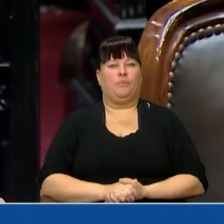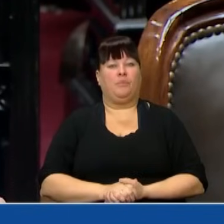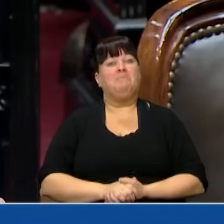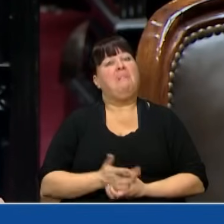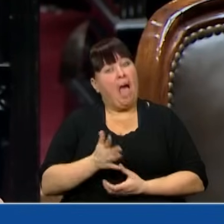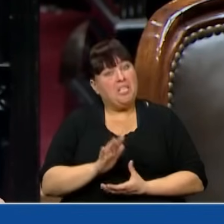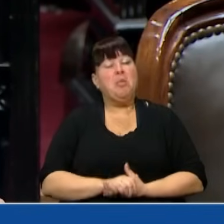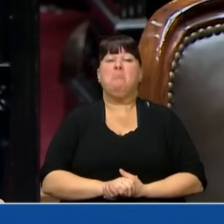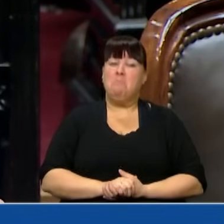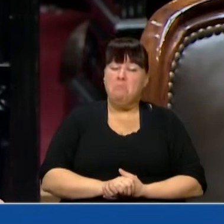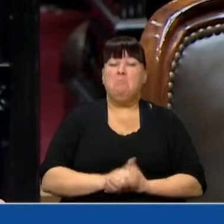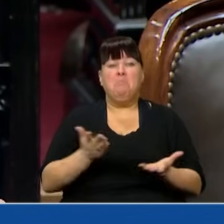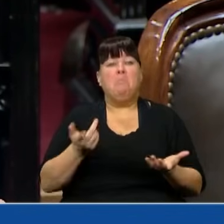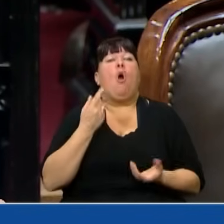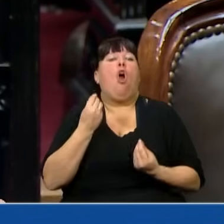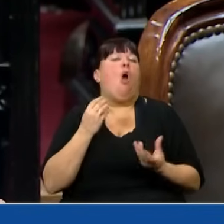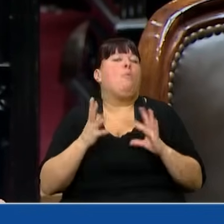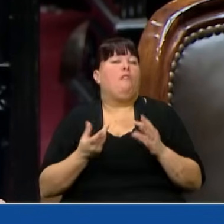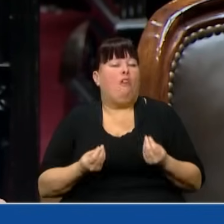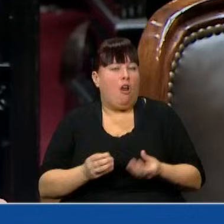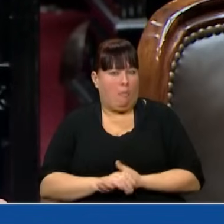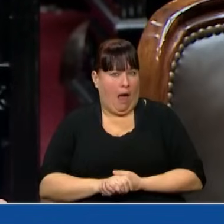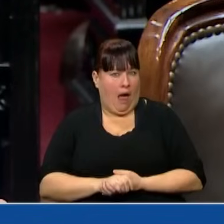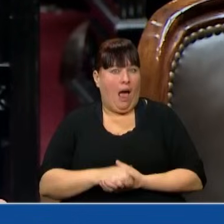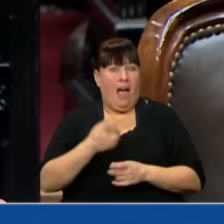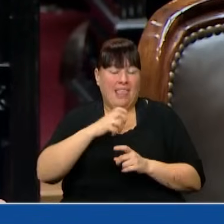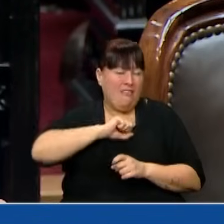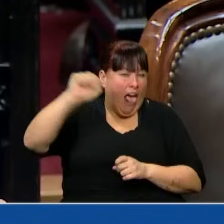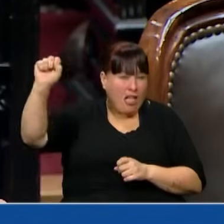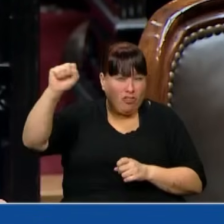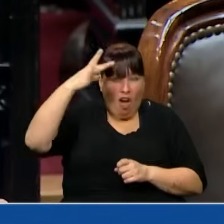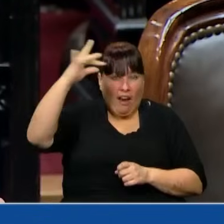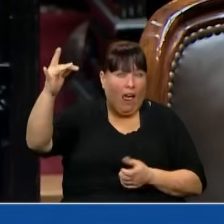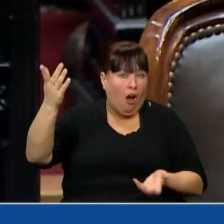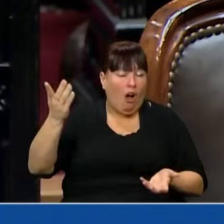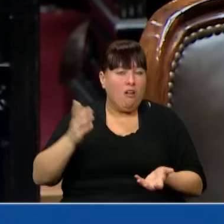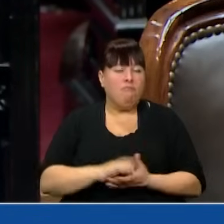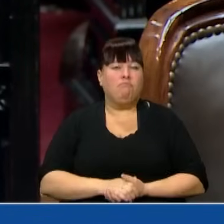Ah, sí, mirá vos, ¿y a qué precio? ¿Al de la hiperinflación?